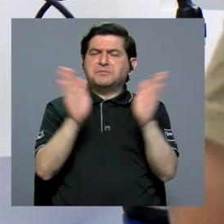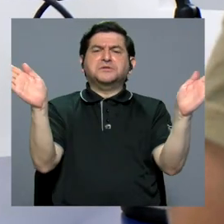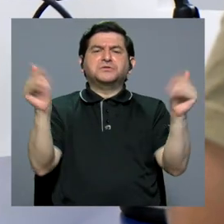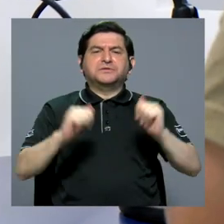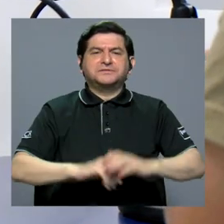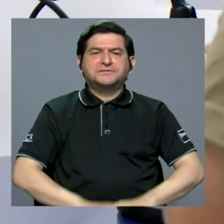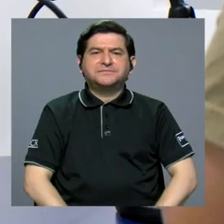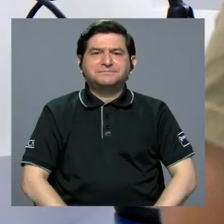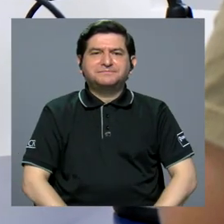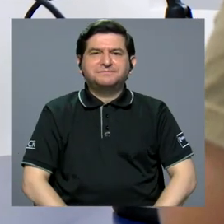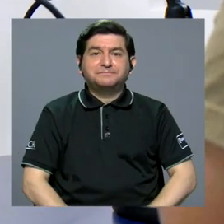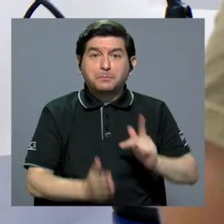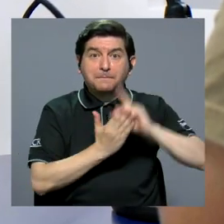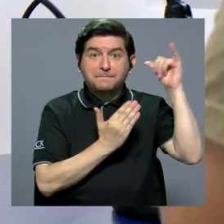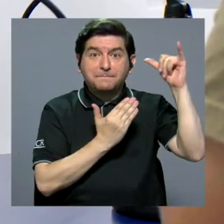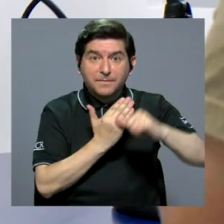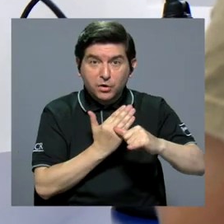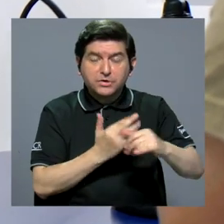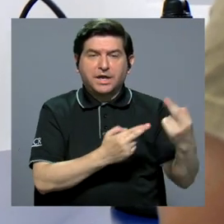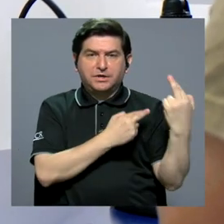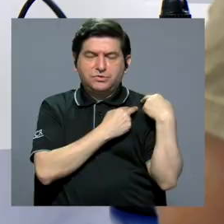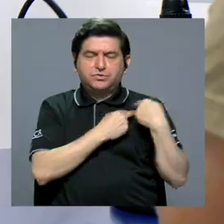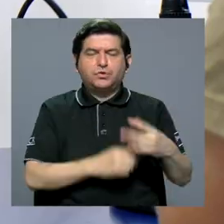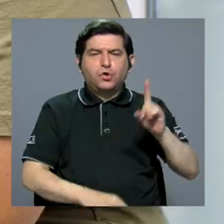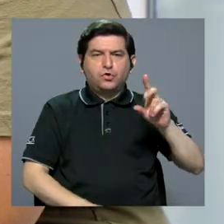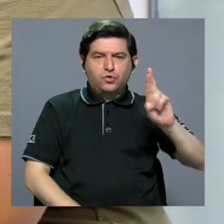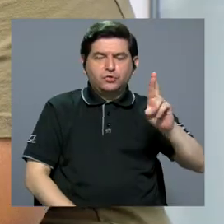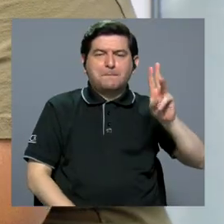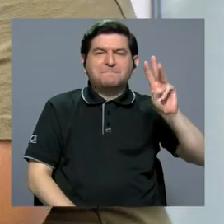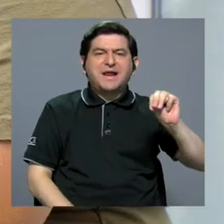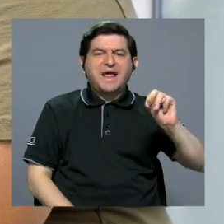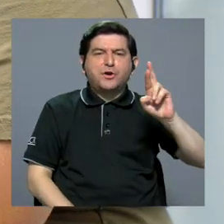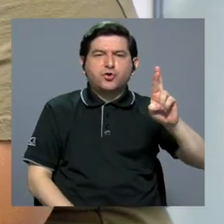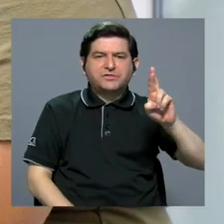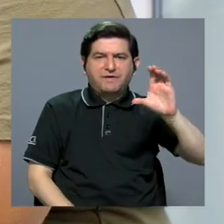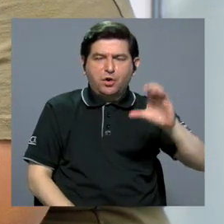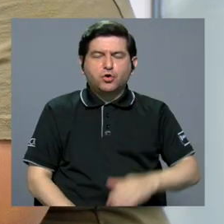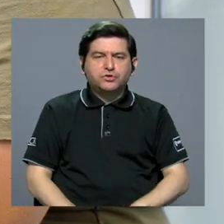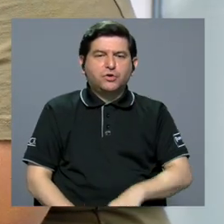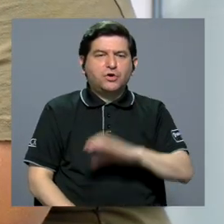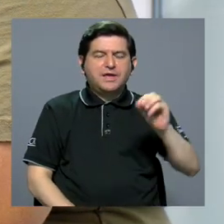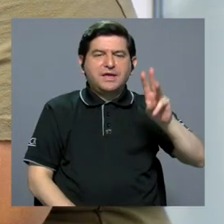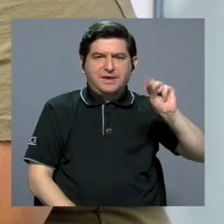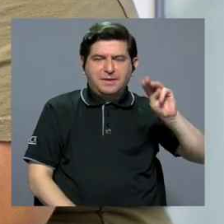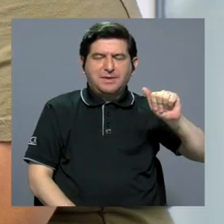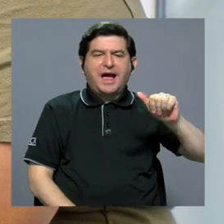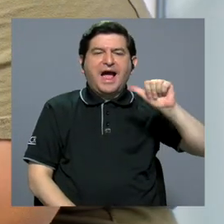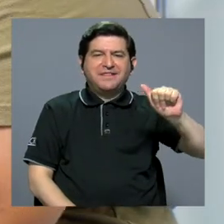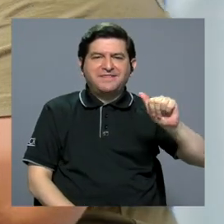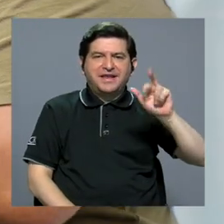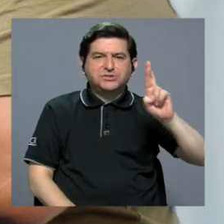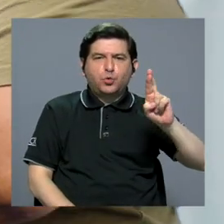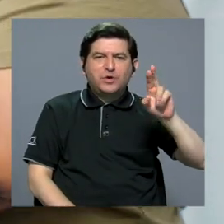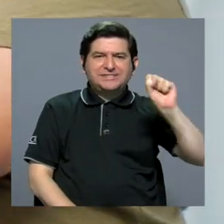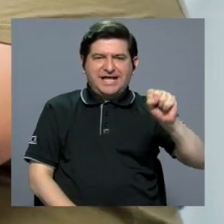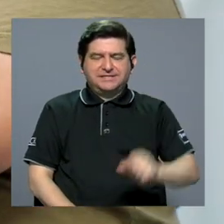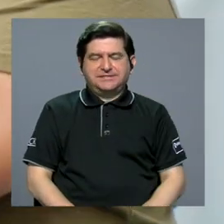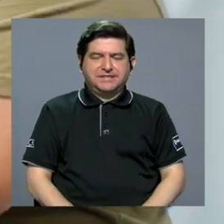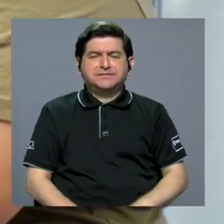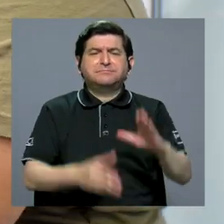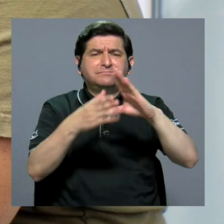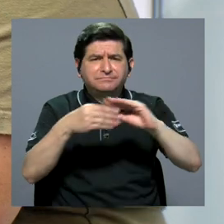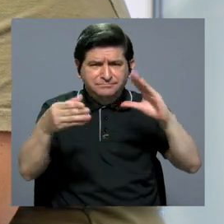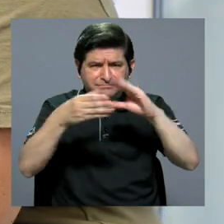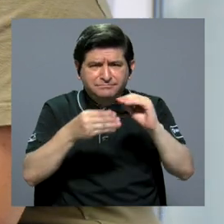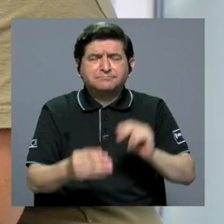general. El proyecto está a cargo del Dr. Mariano Rosabal Coto y del Máster Andrés Ruiz Sánchez, quien nos